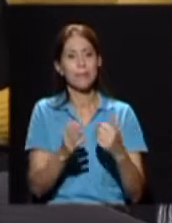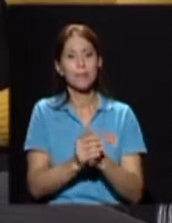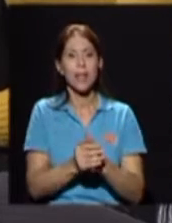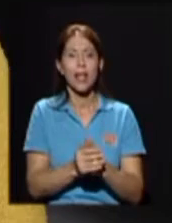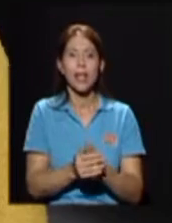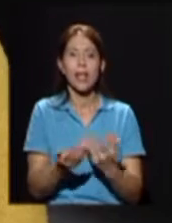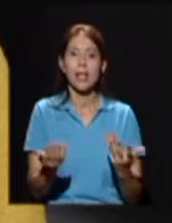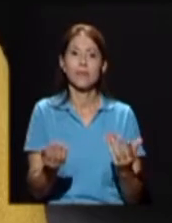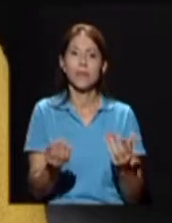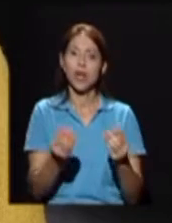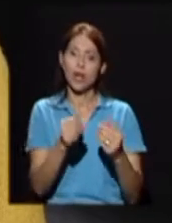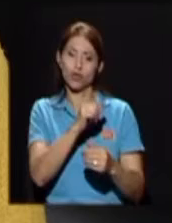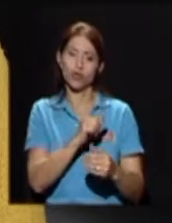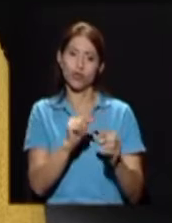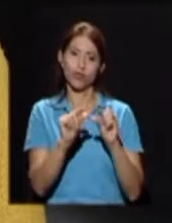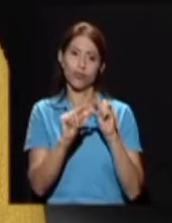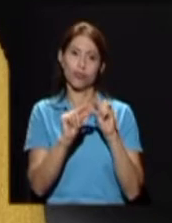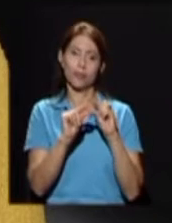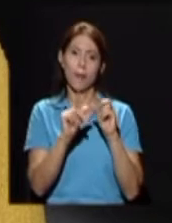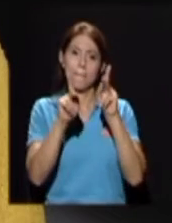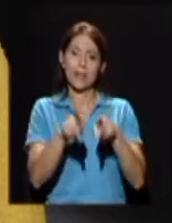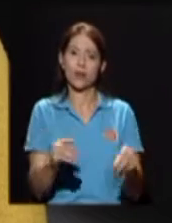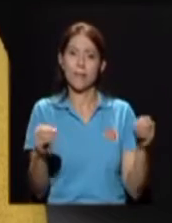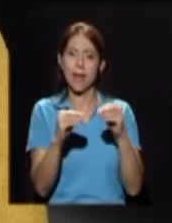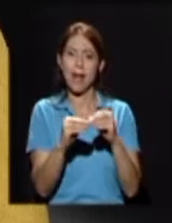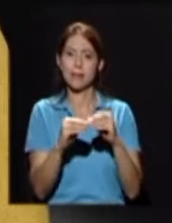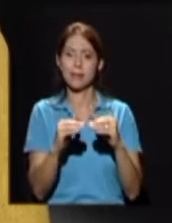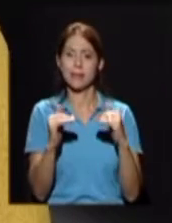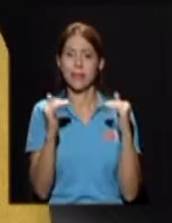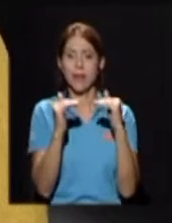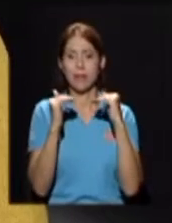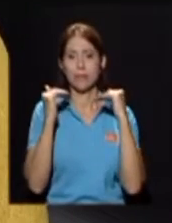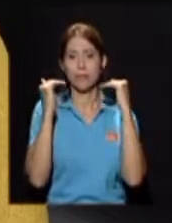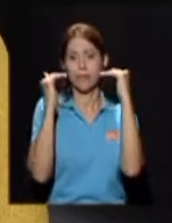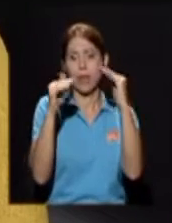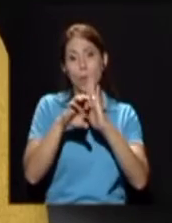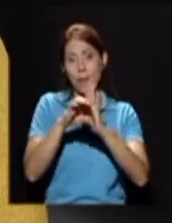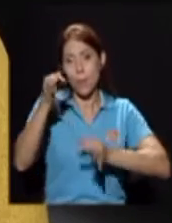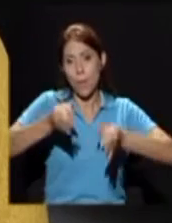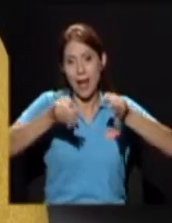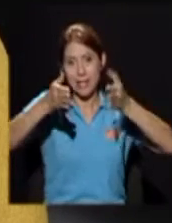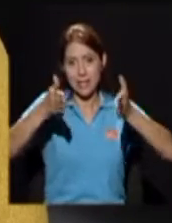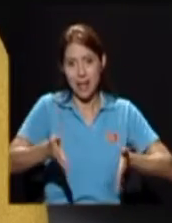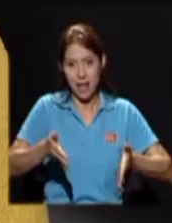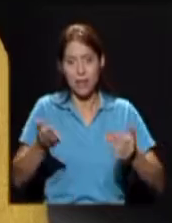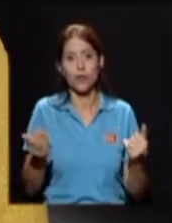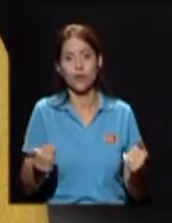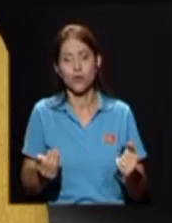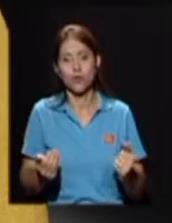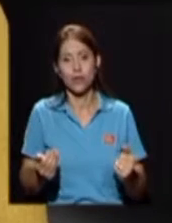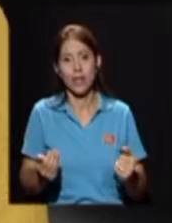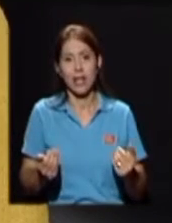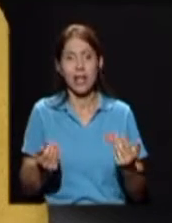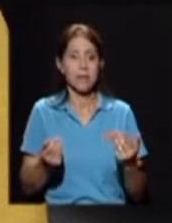que son los magistrados de la Corte, hasta donde sabemos si el